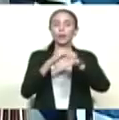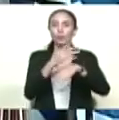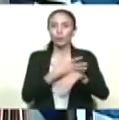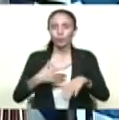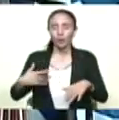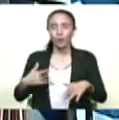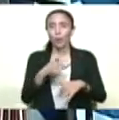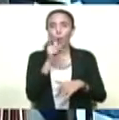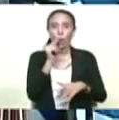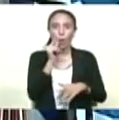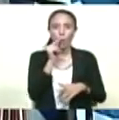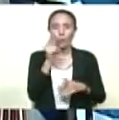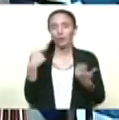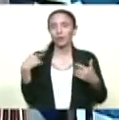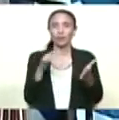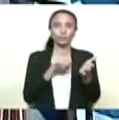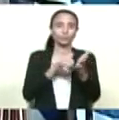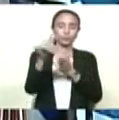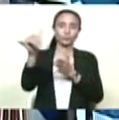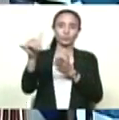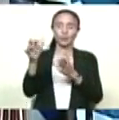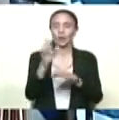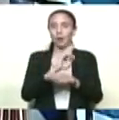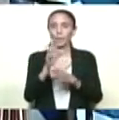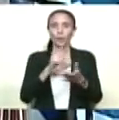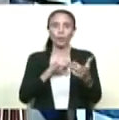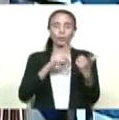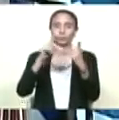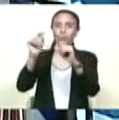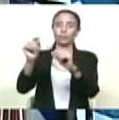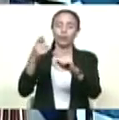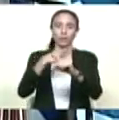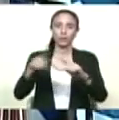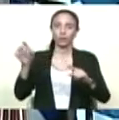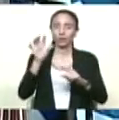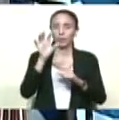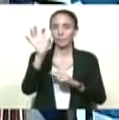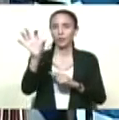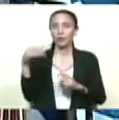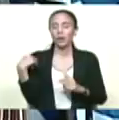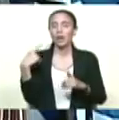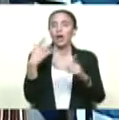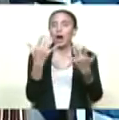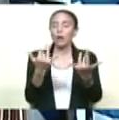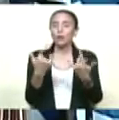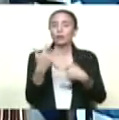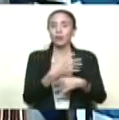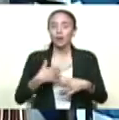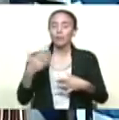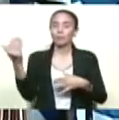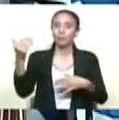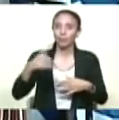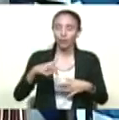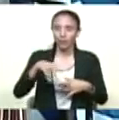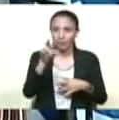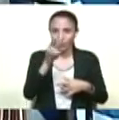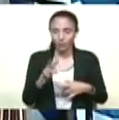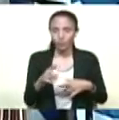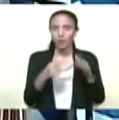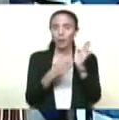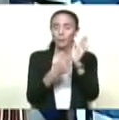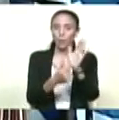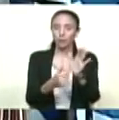venezuela que dé la cara en base a la investigación que el ministerio público adelanta en relación a todos estos